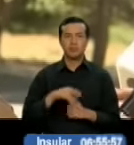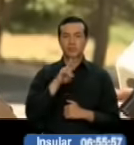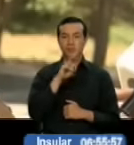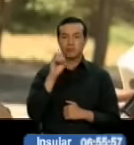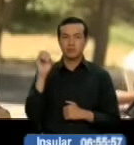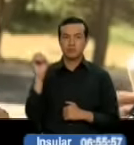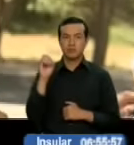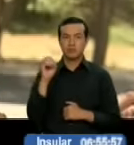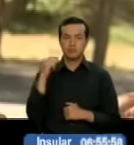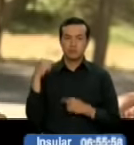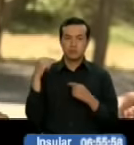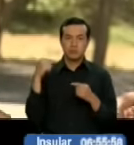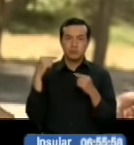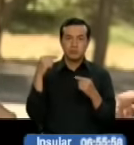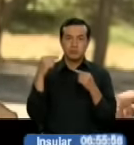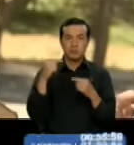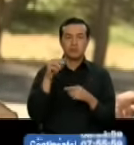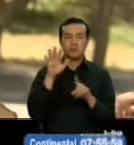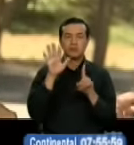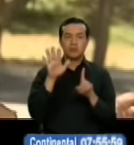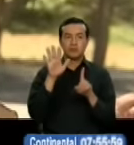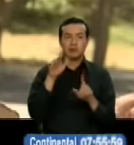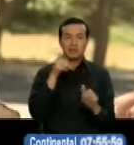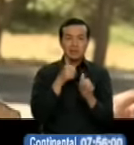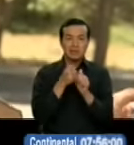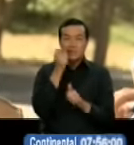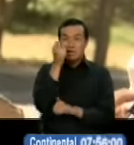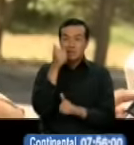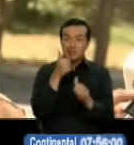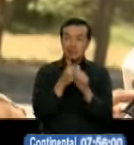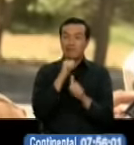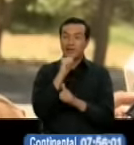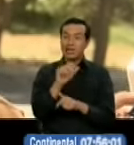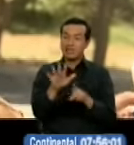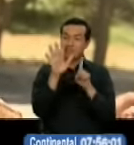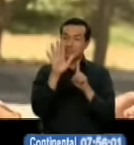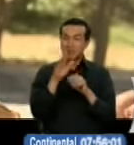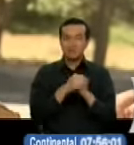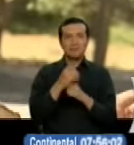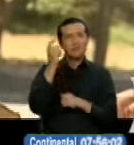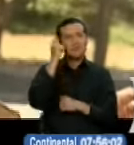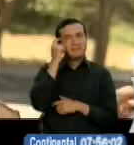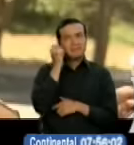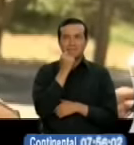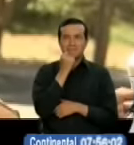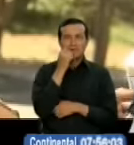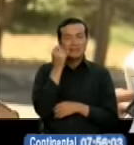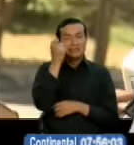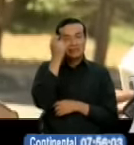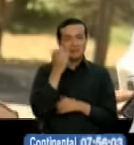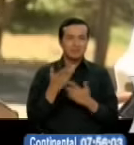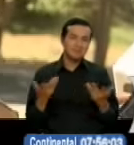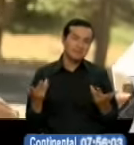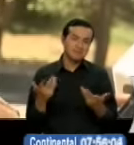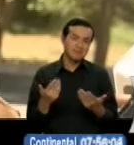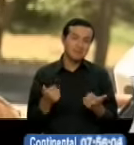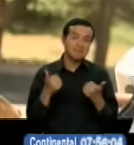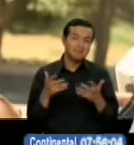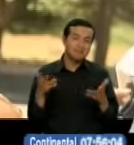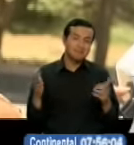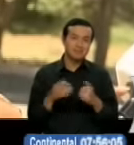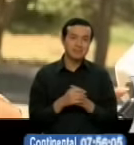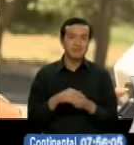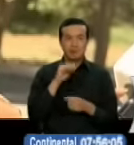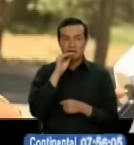partidos en forma consecutiva y tuve a 6 partidos, estuve muy cerca. Lo había pensado, pensé que se iba a dar, no se dio, pero te